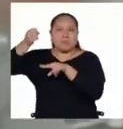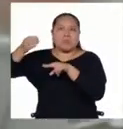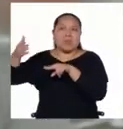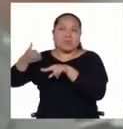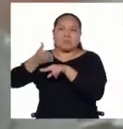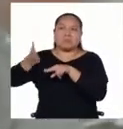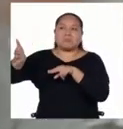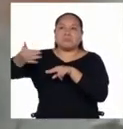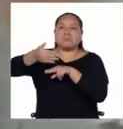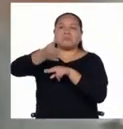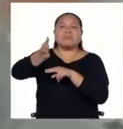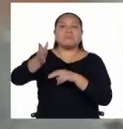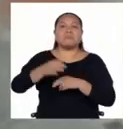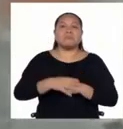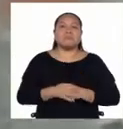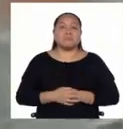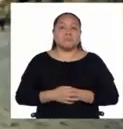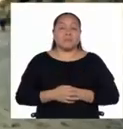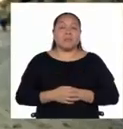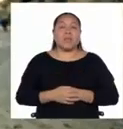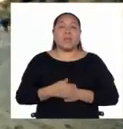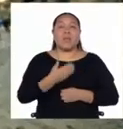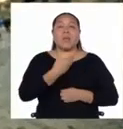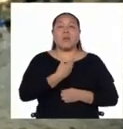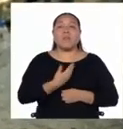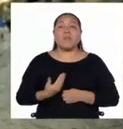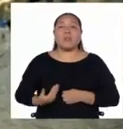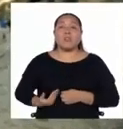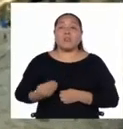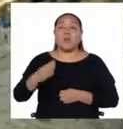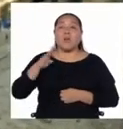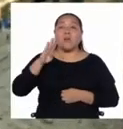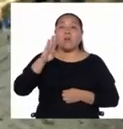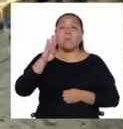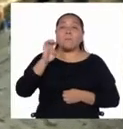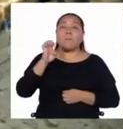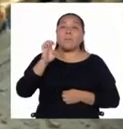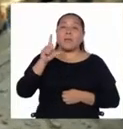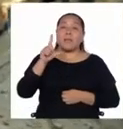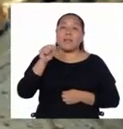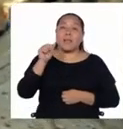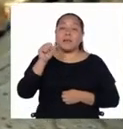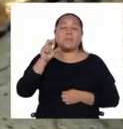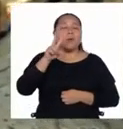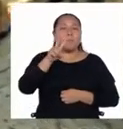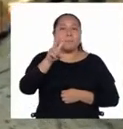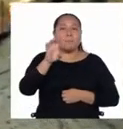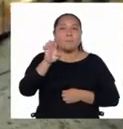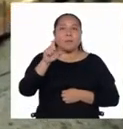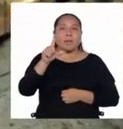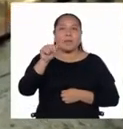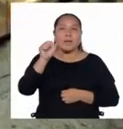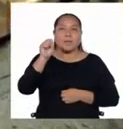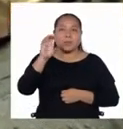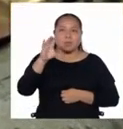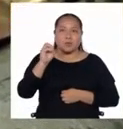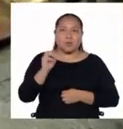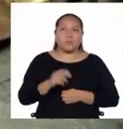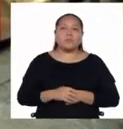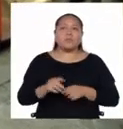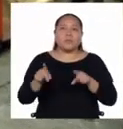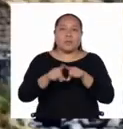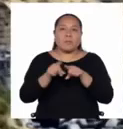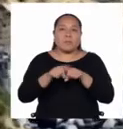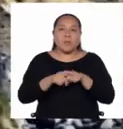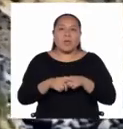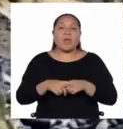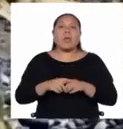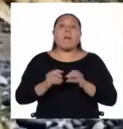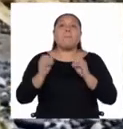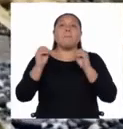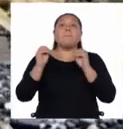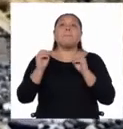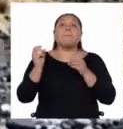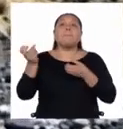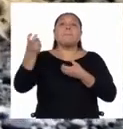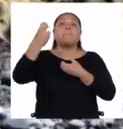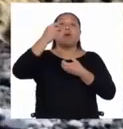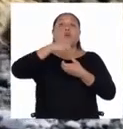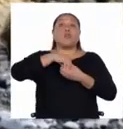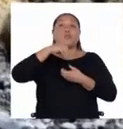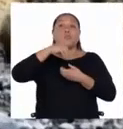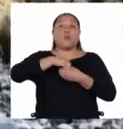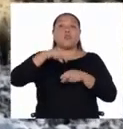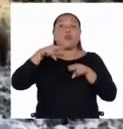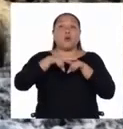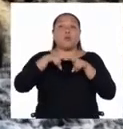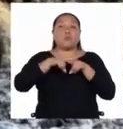El gobierno militar de Velasco estatizó los ferrocarriles, incluso los de la Peruvian Corporation, y creó